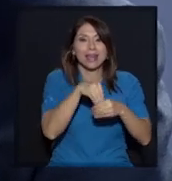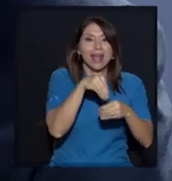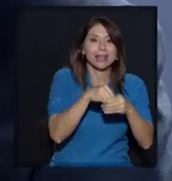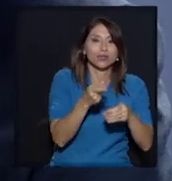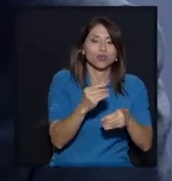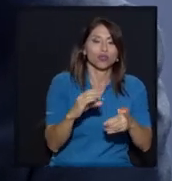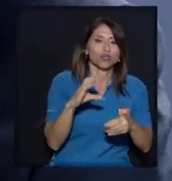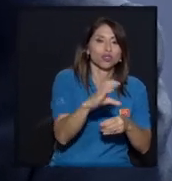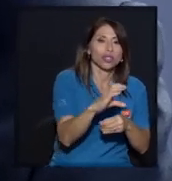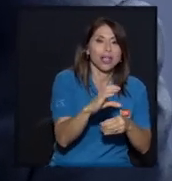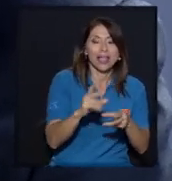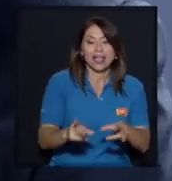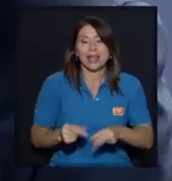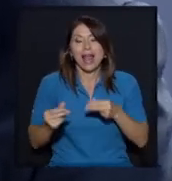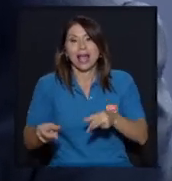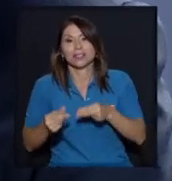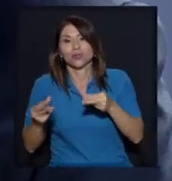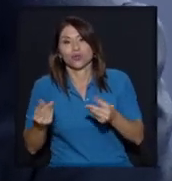de presupuestos familiares.